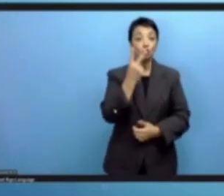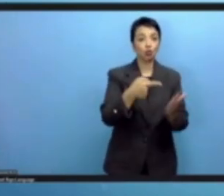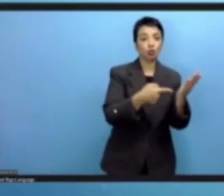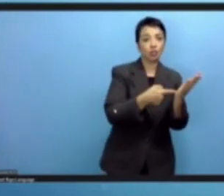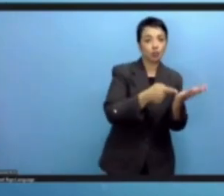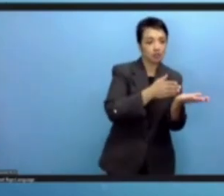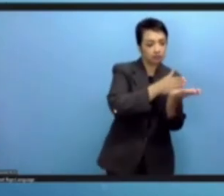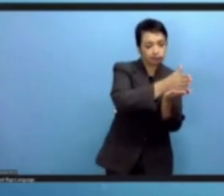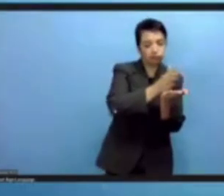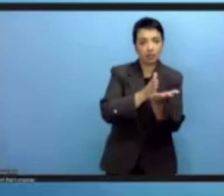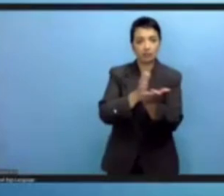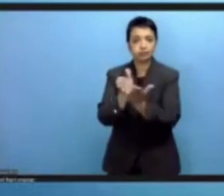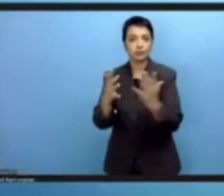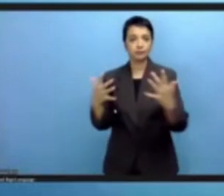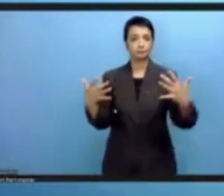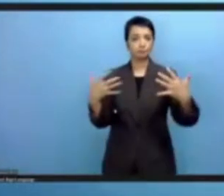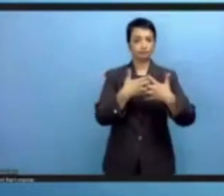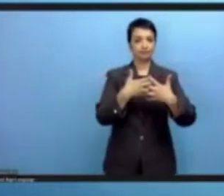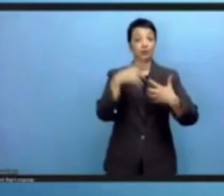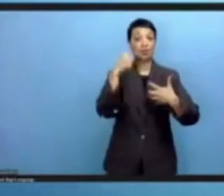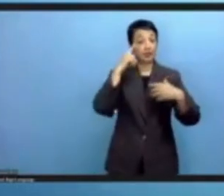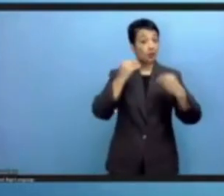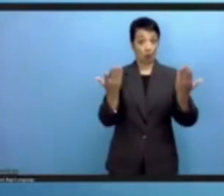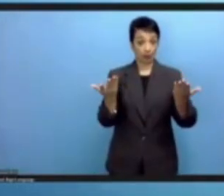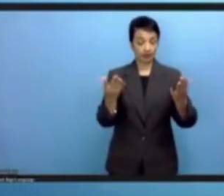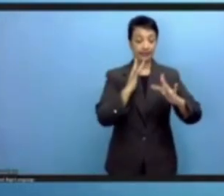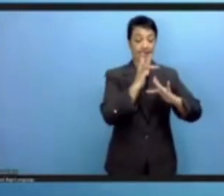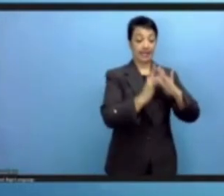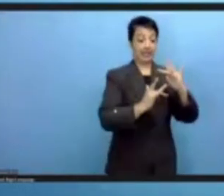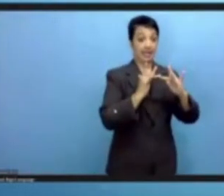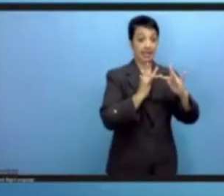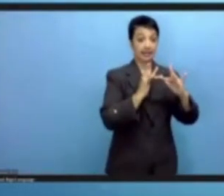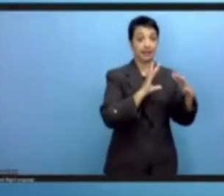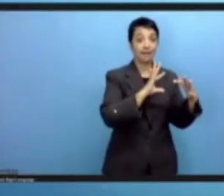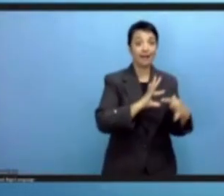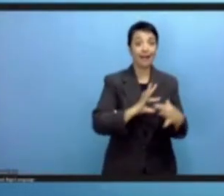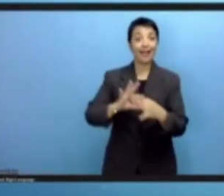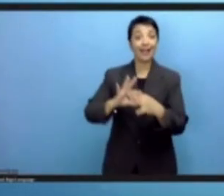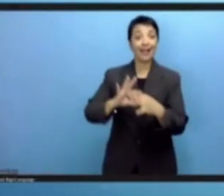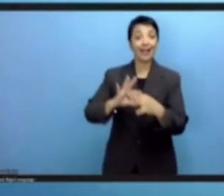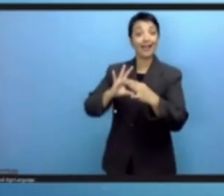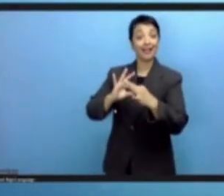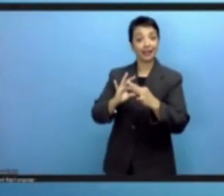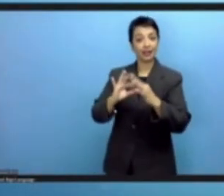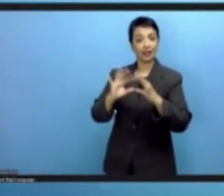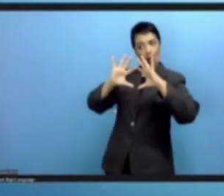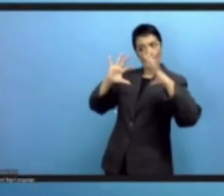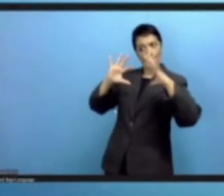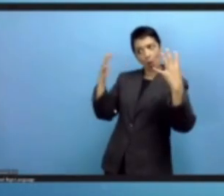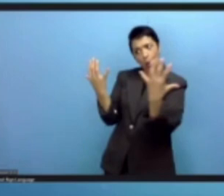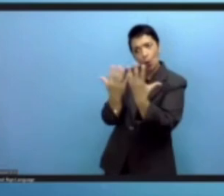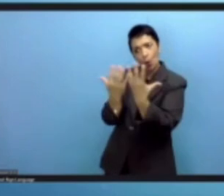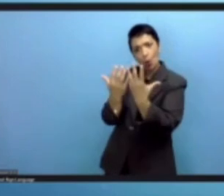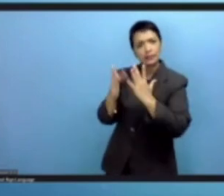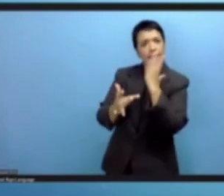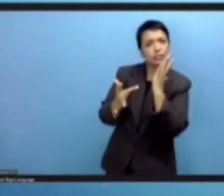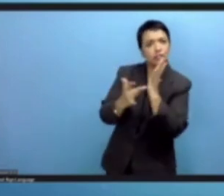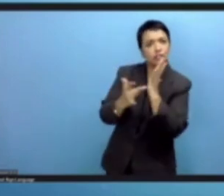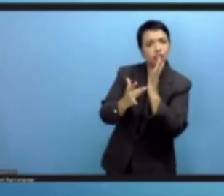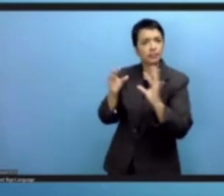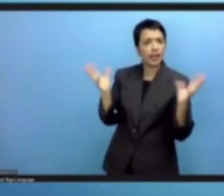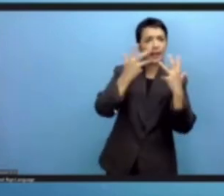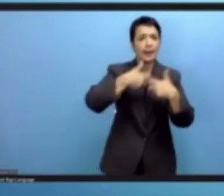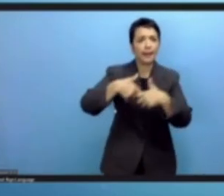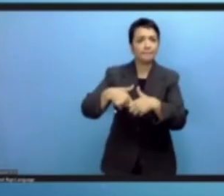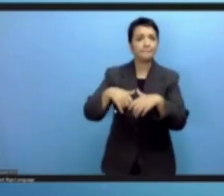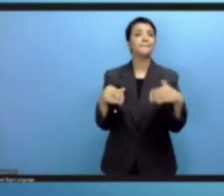reforzábamos la gobernanza de estas tecnologías informáticas no sólo de internet sino el mundo digital en general